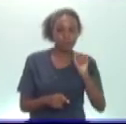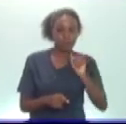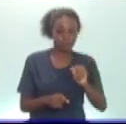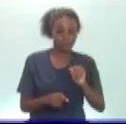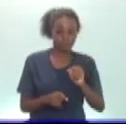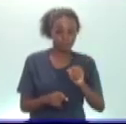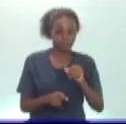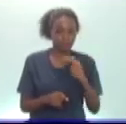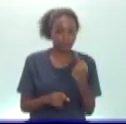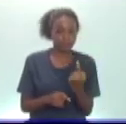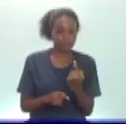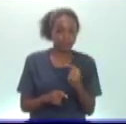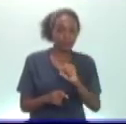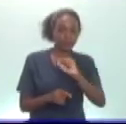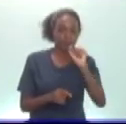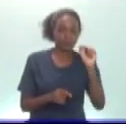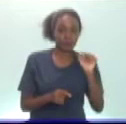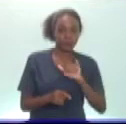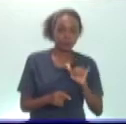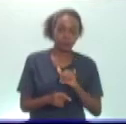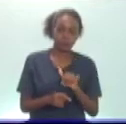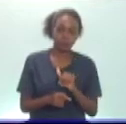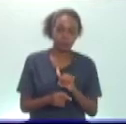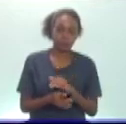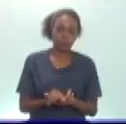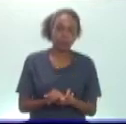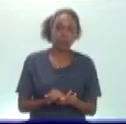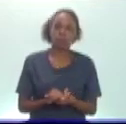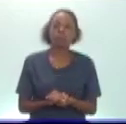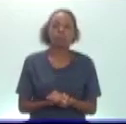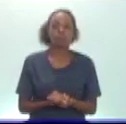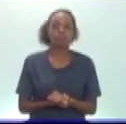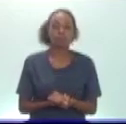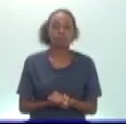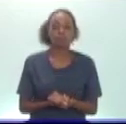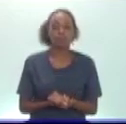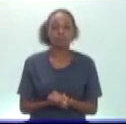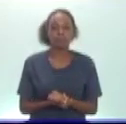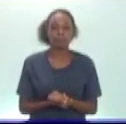próximo resultado. 1 más 0 es 1, más 1 es 2.